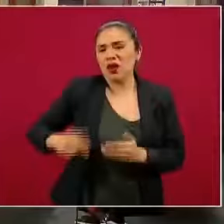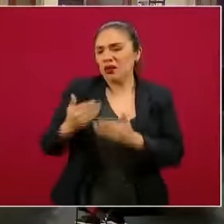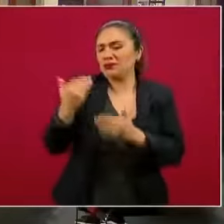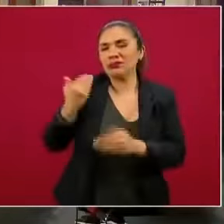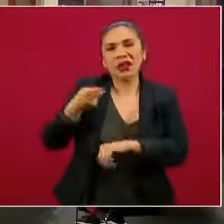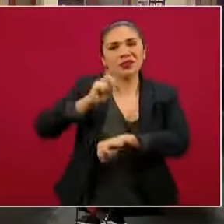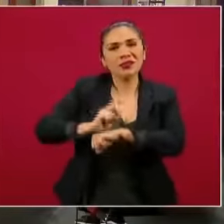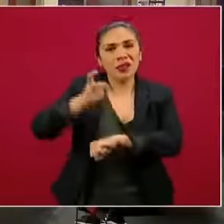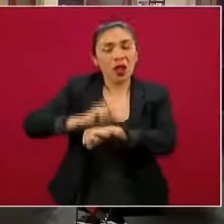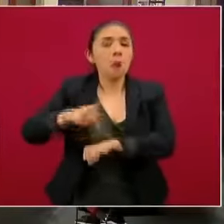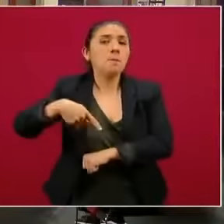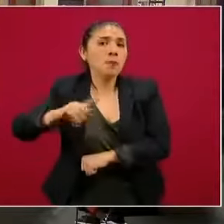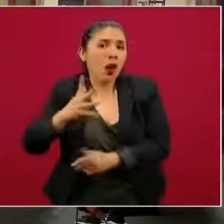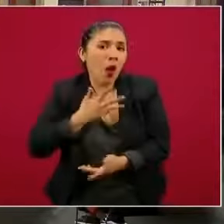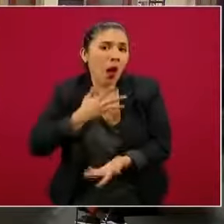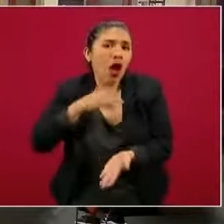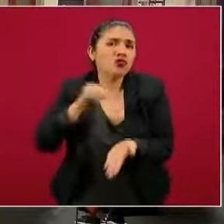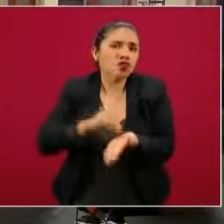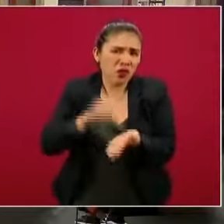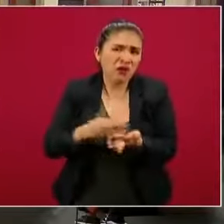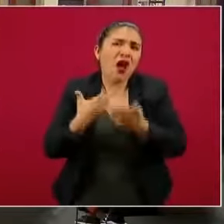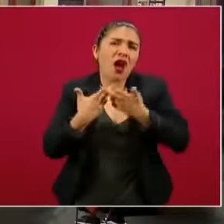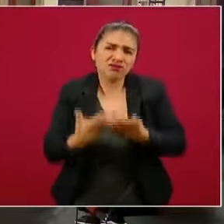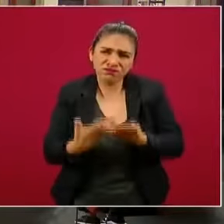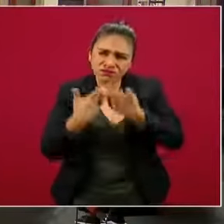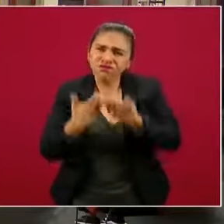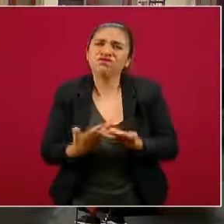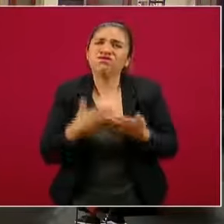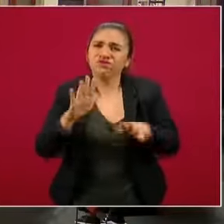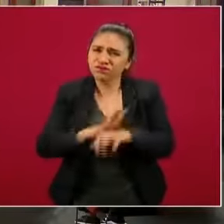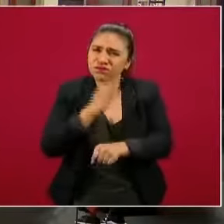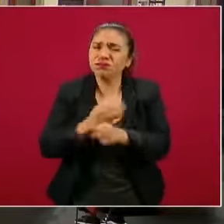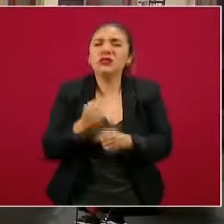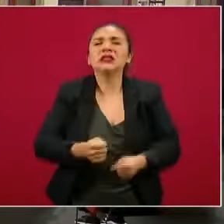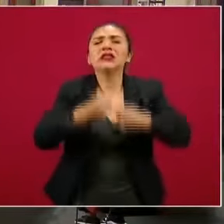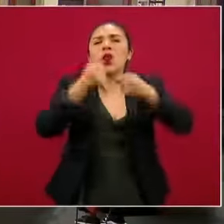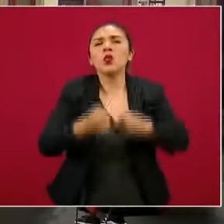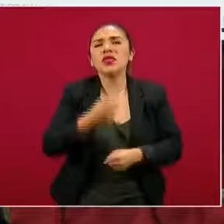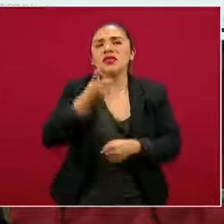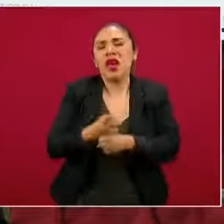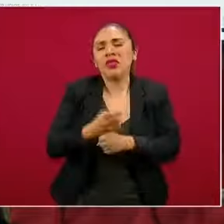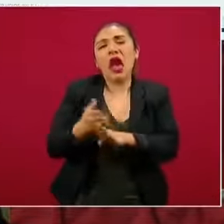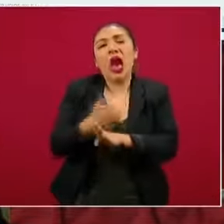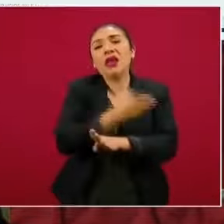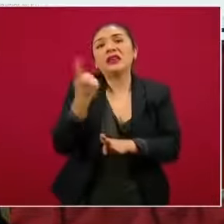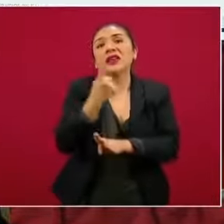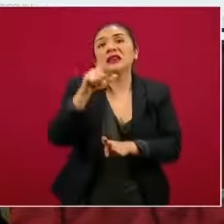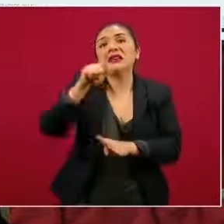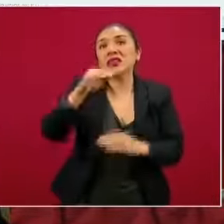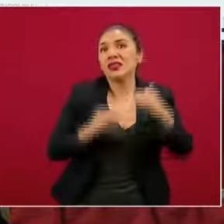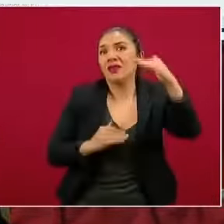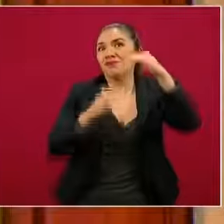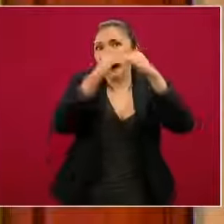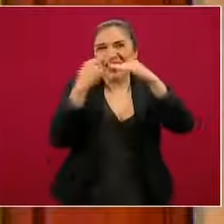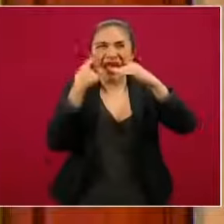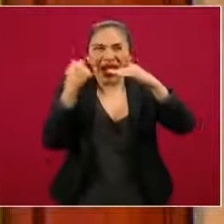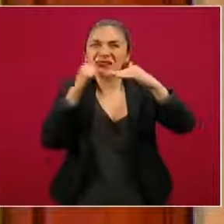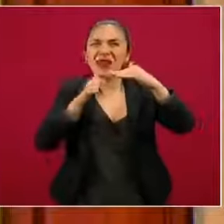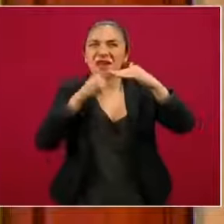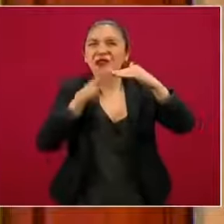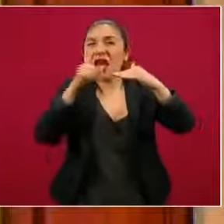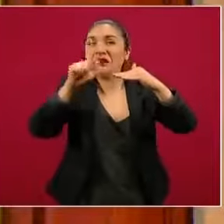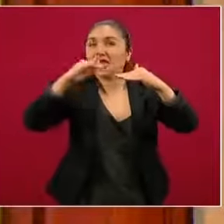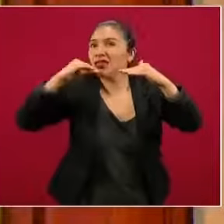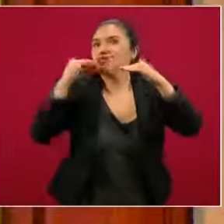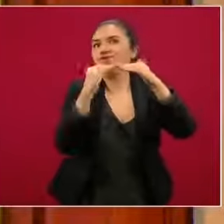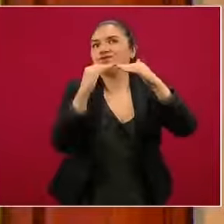Sin embargo, queda todavía una buena ventana de seguridad antes de llegar al 70%, que siempre hemos hablado, es ese nivel mínimo